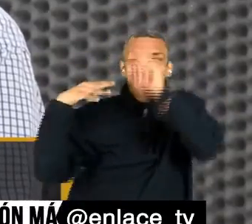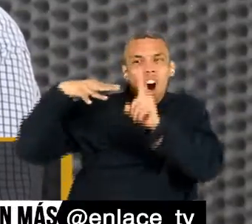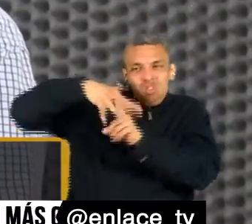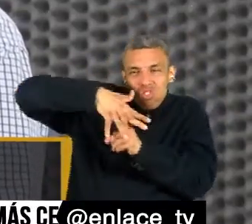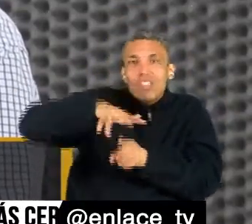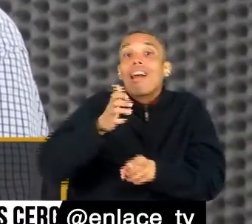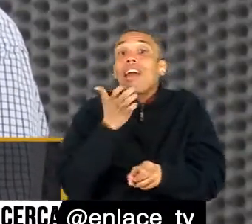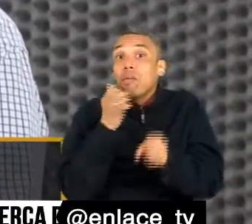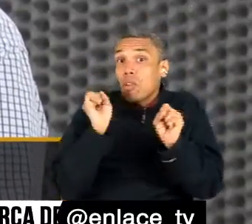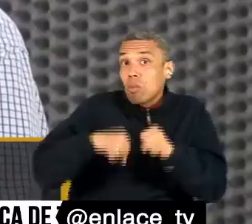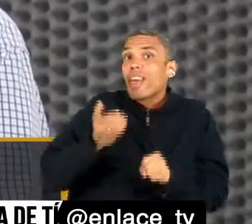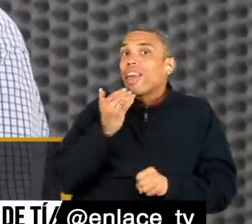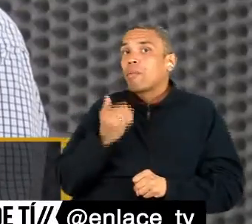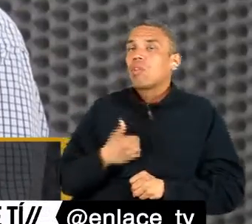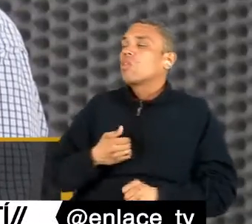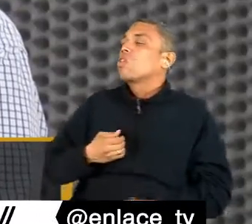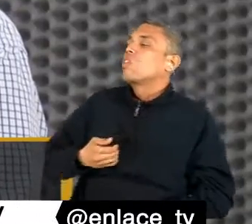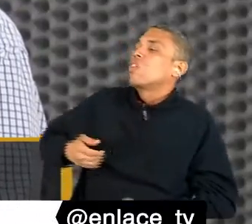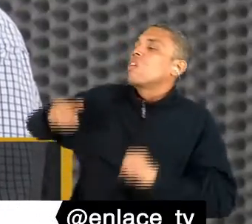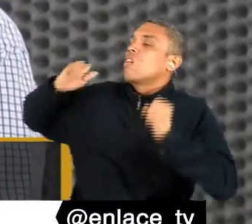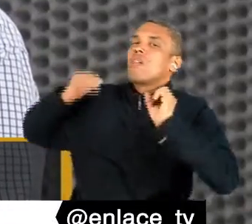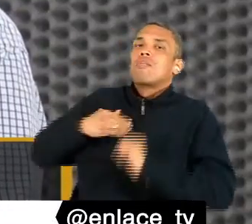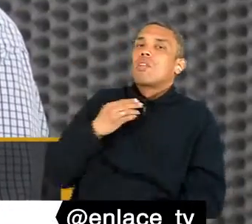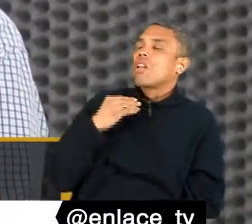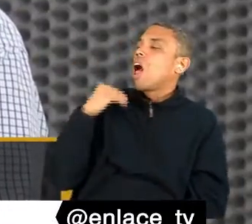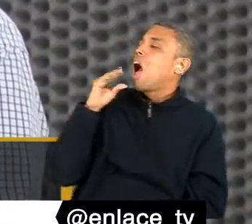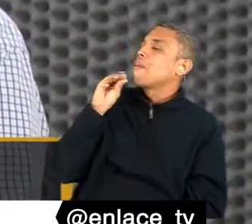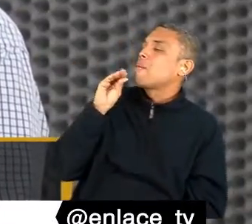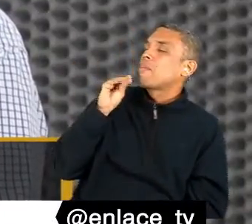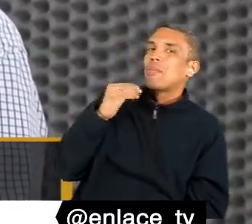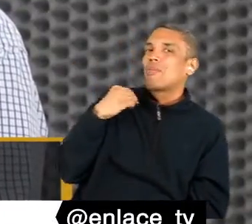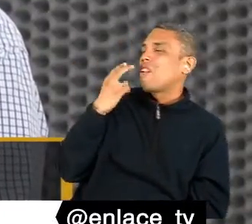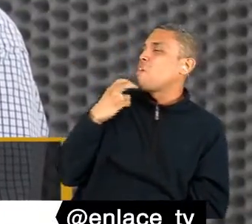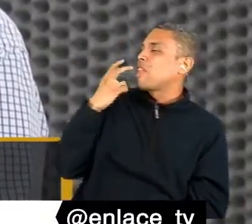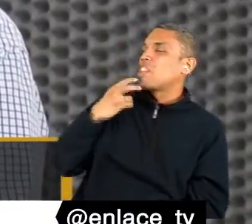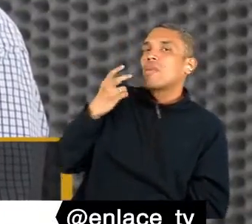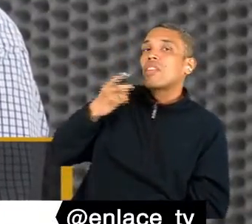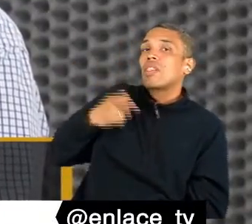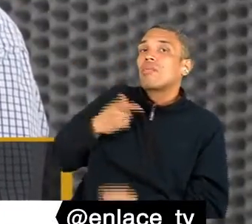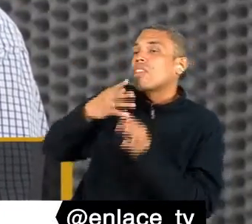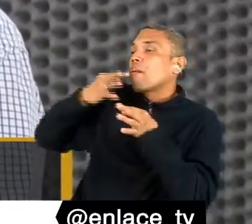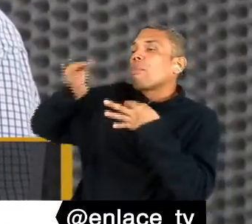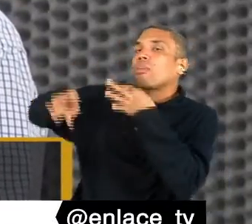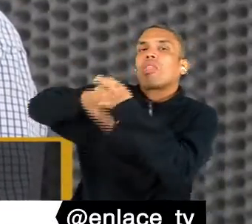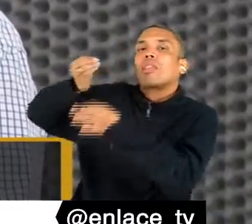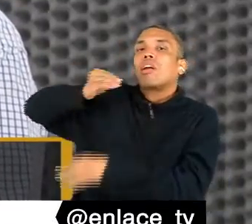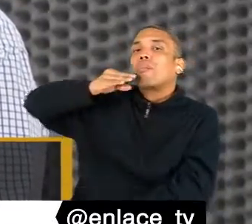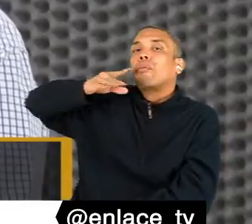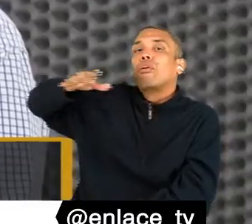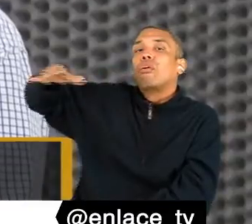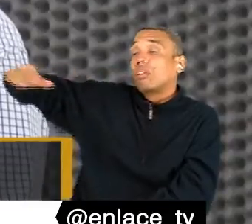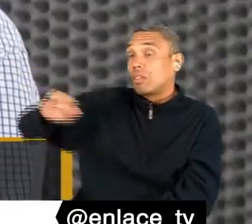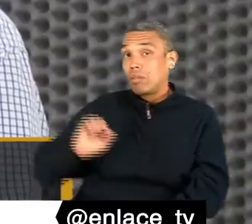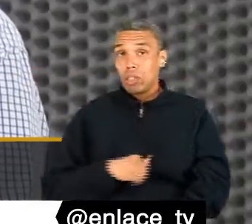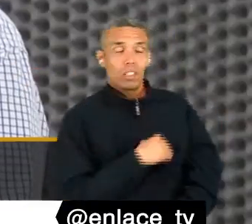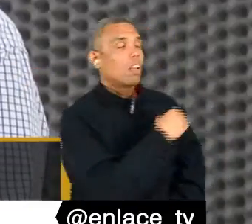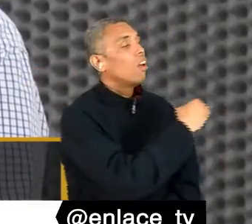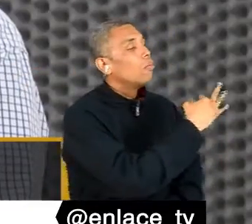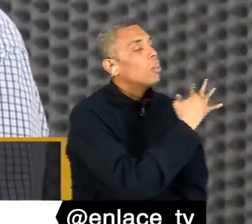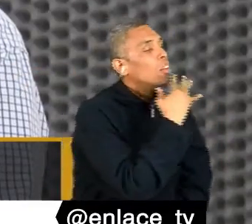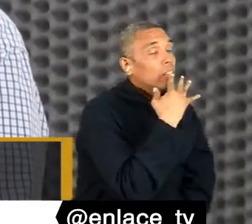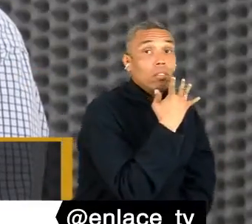personas, que uno viene y expulsa las salivas y uno las puede ingerir y es fácilmente transmisible. Por eso es que